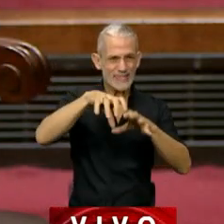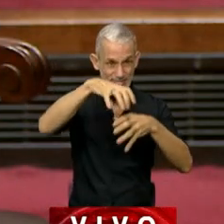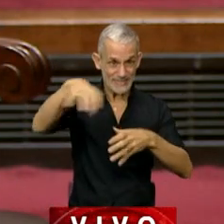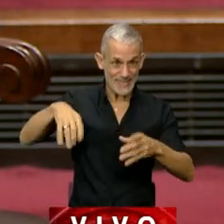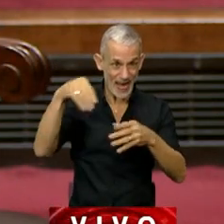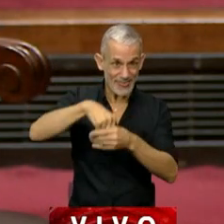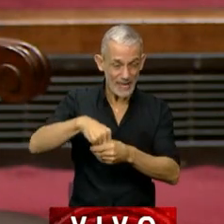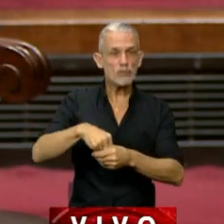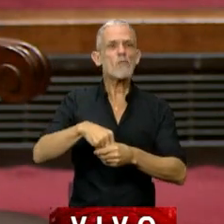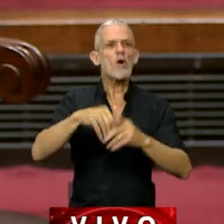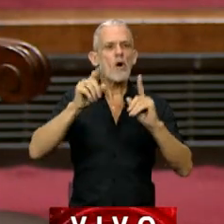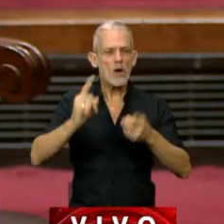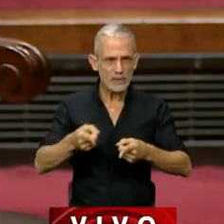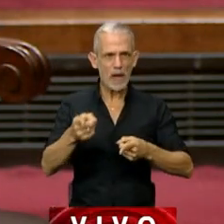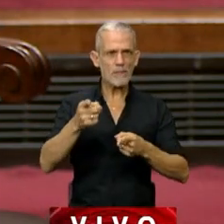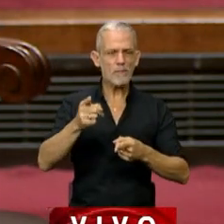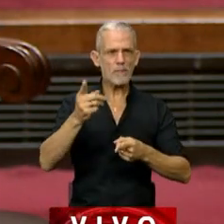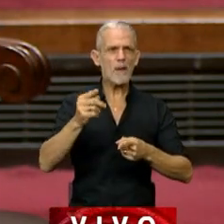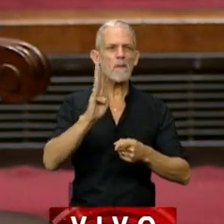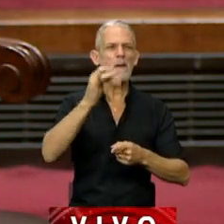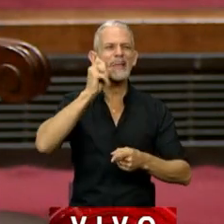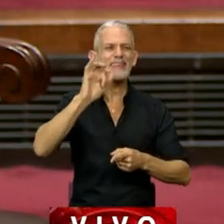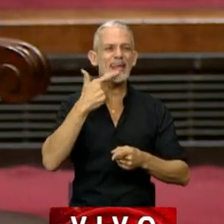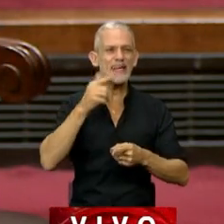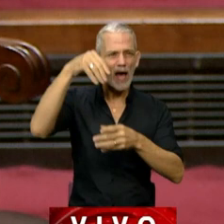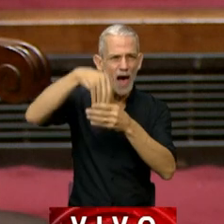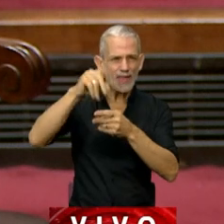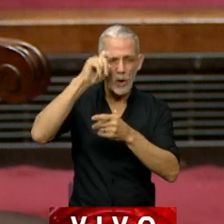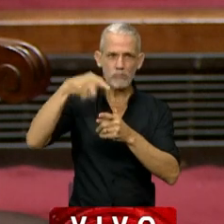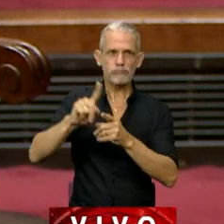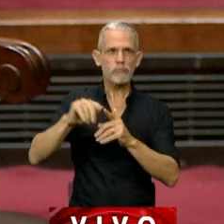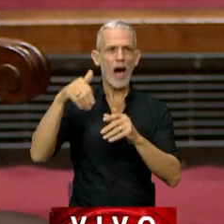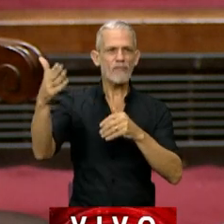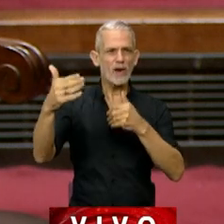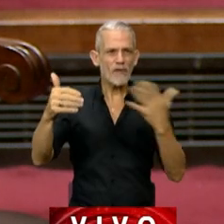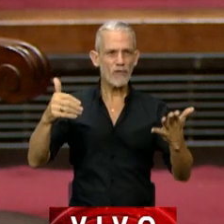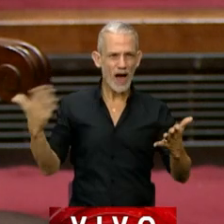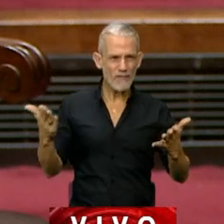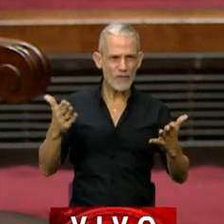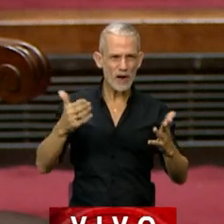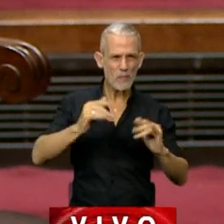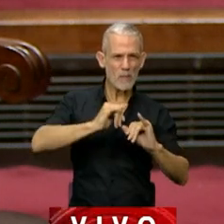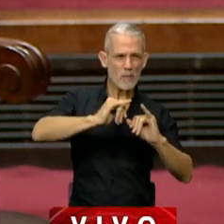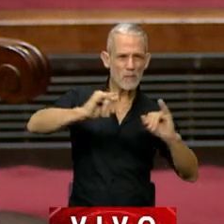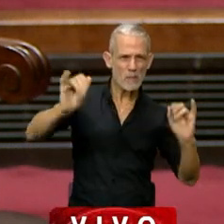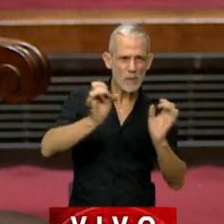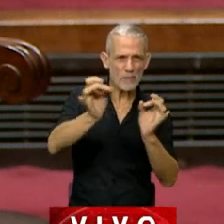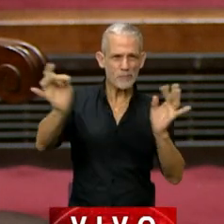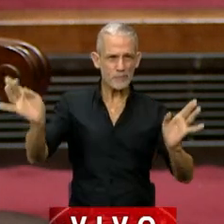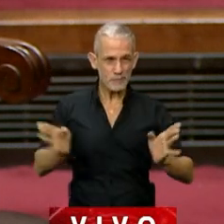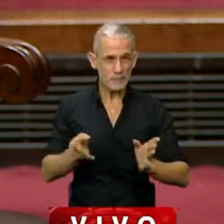salud, pero que también empiezan a salir esas bacterias afuera de los hospitales o de los centros de cuidados de la salud.